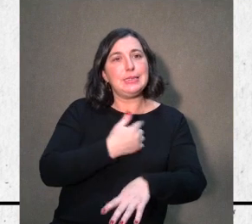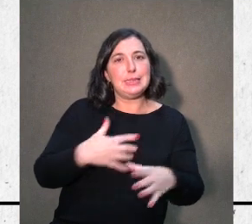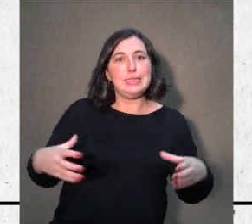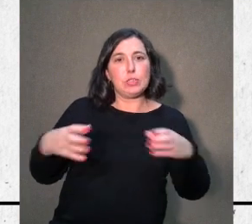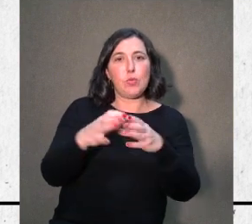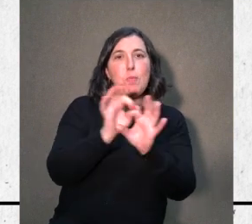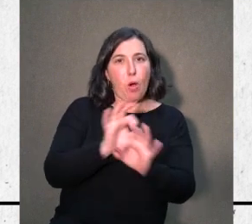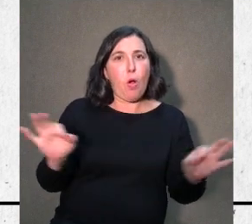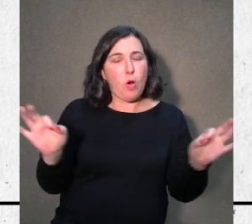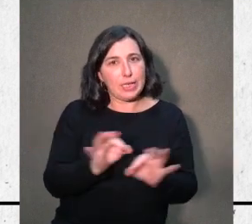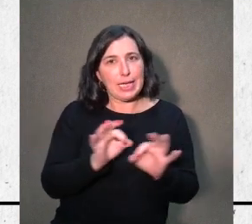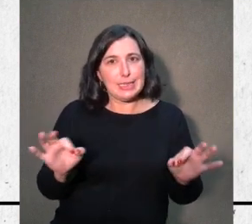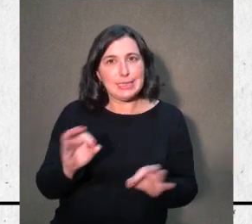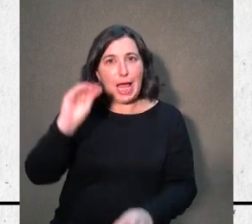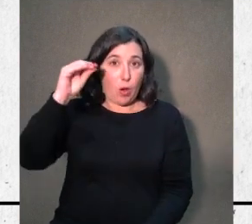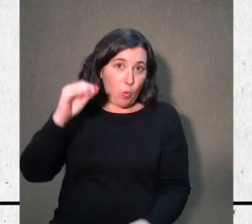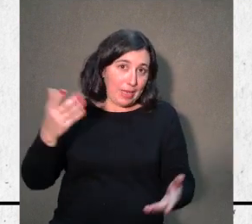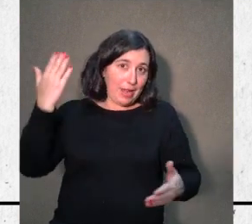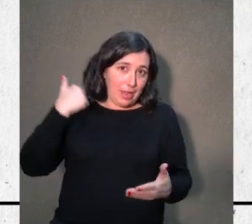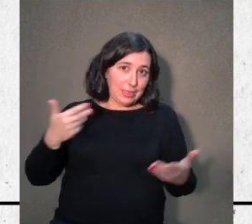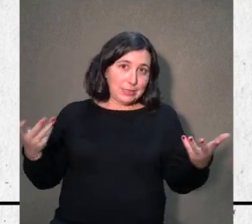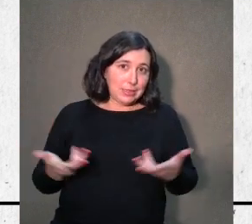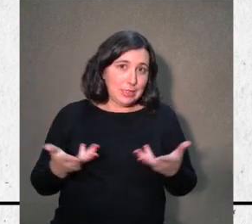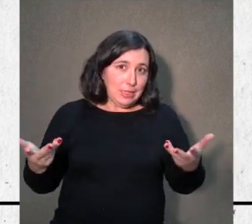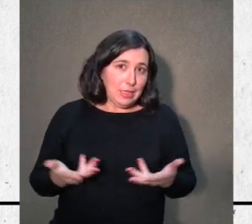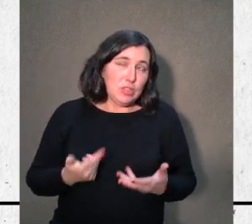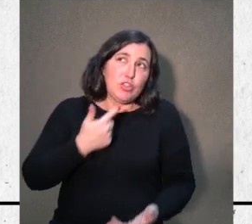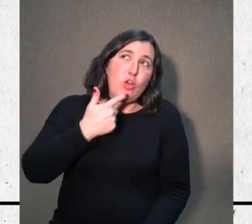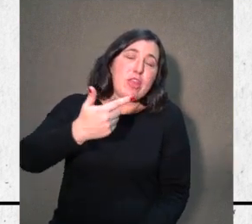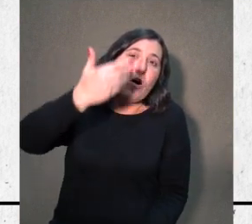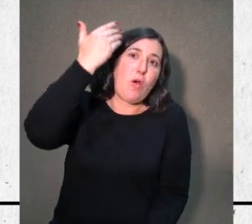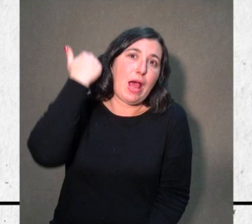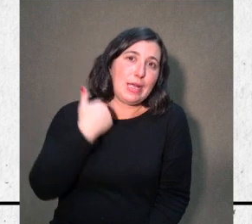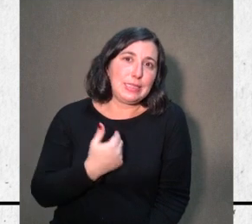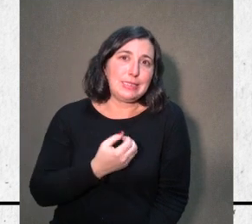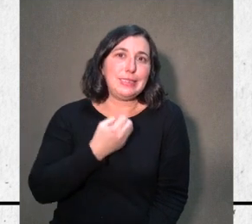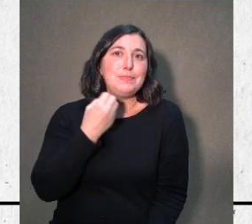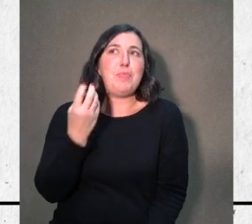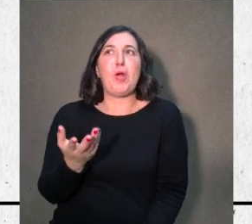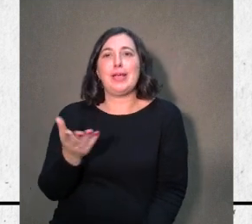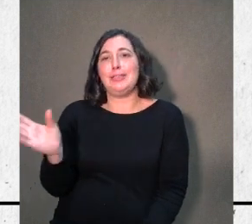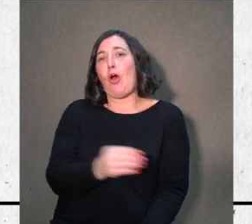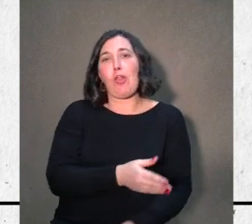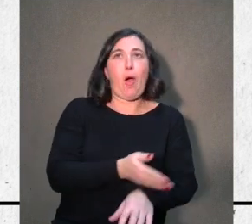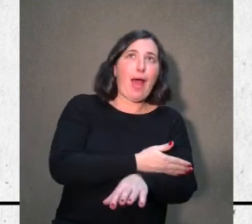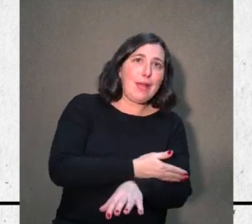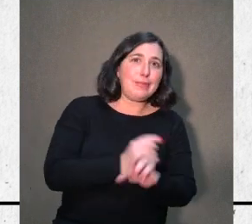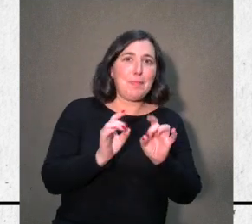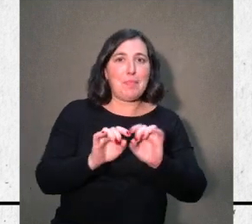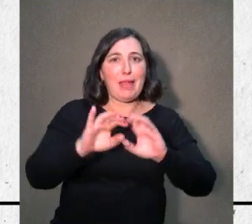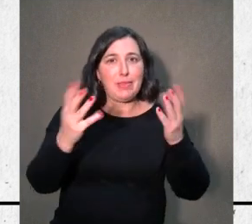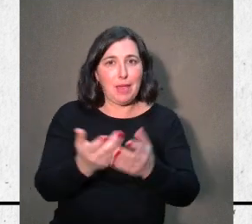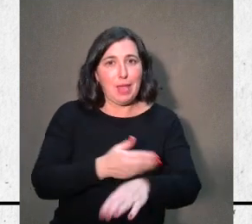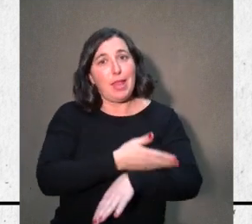antes y ahora, ¿no? Digo antes porque es como que antes de la pandemia, después de la pandemia, lo hacemos